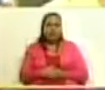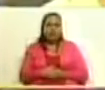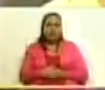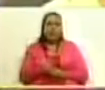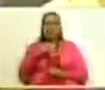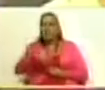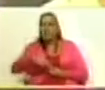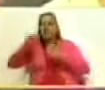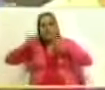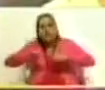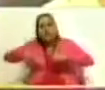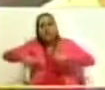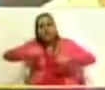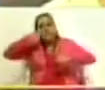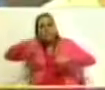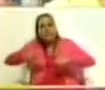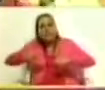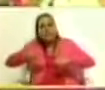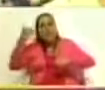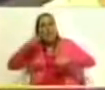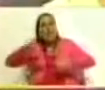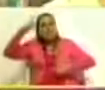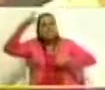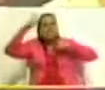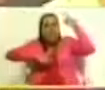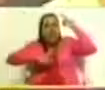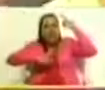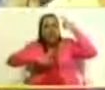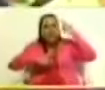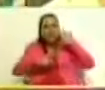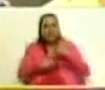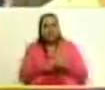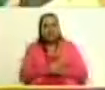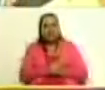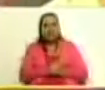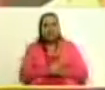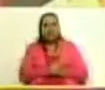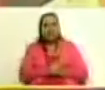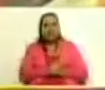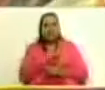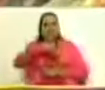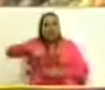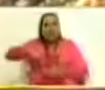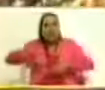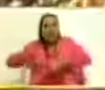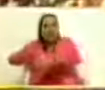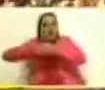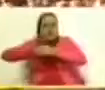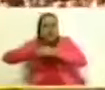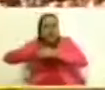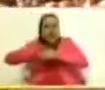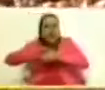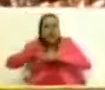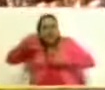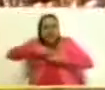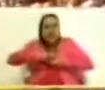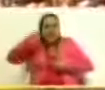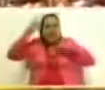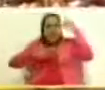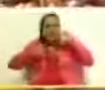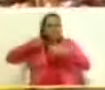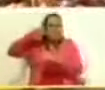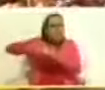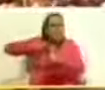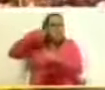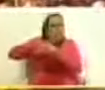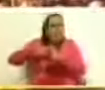Nosotros sí podemos decir, tenemos un Hugo Chávez, y nosotros unidos somos Chávez en combate,